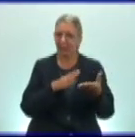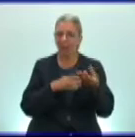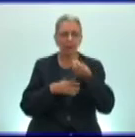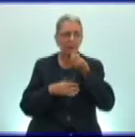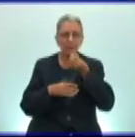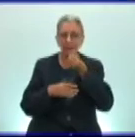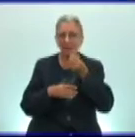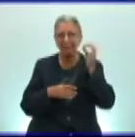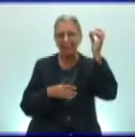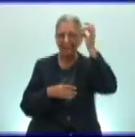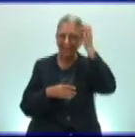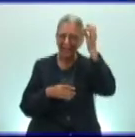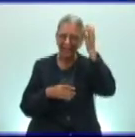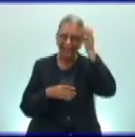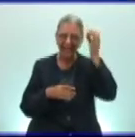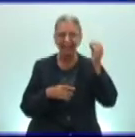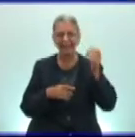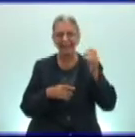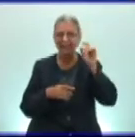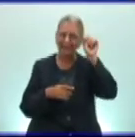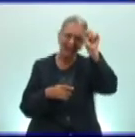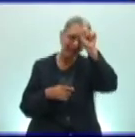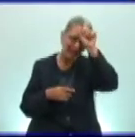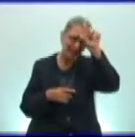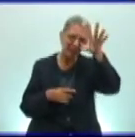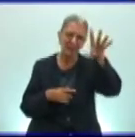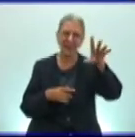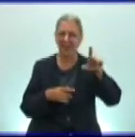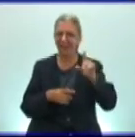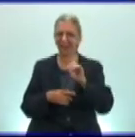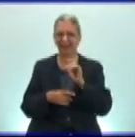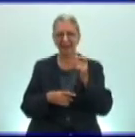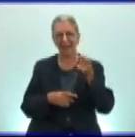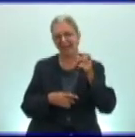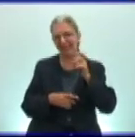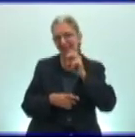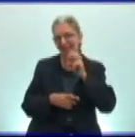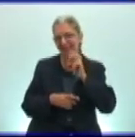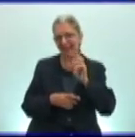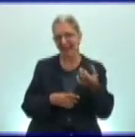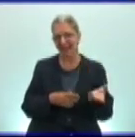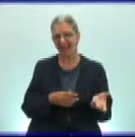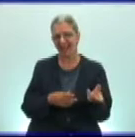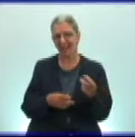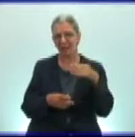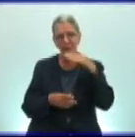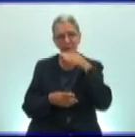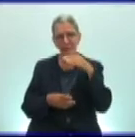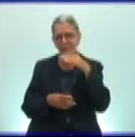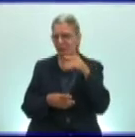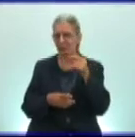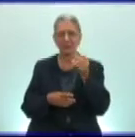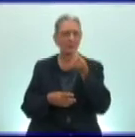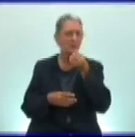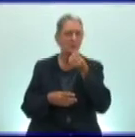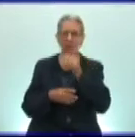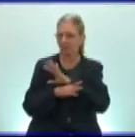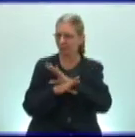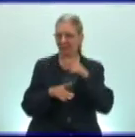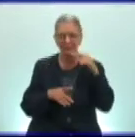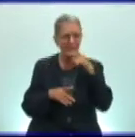ese símbolo es universal, se utiliza en todos los países y nos permite saber que cuando vemos una O